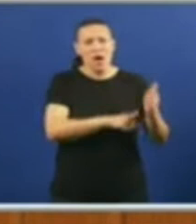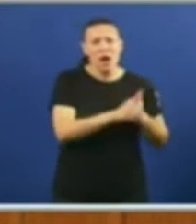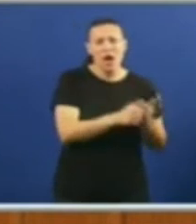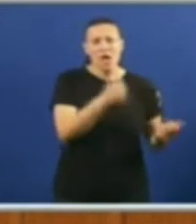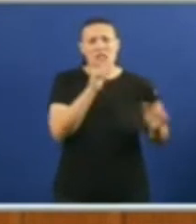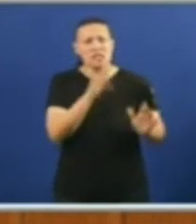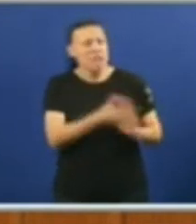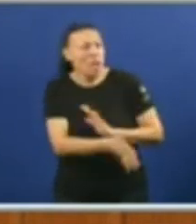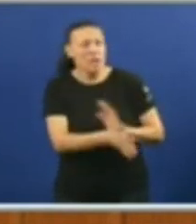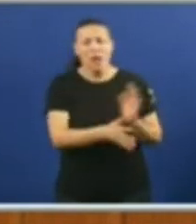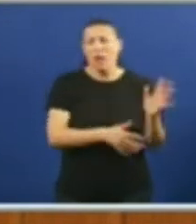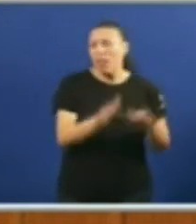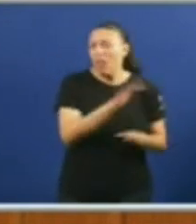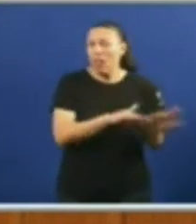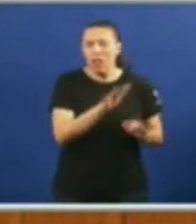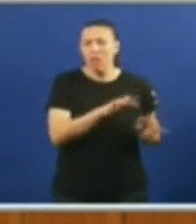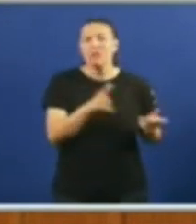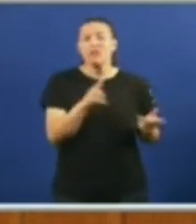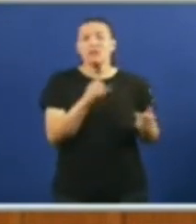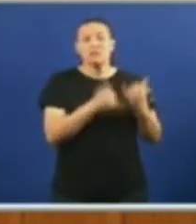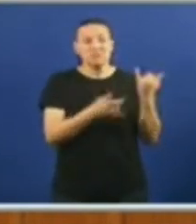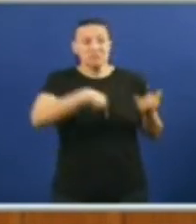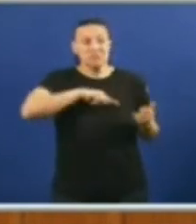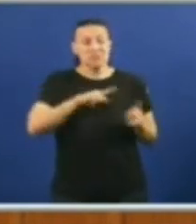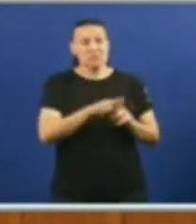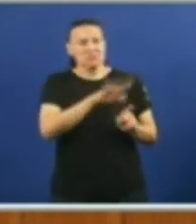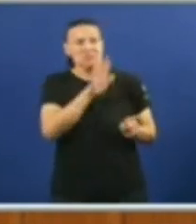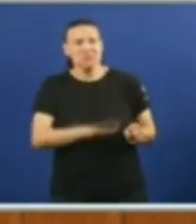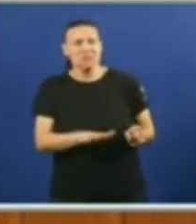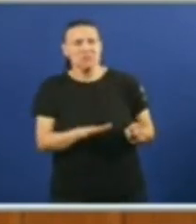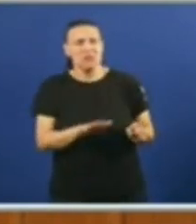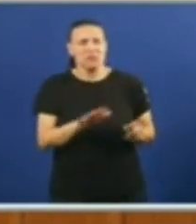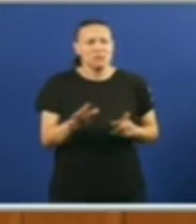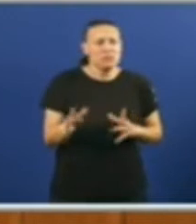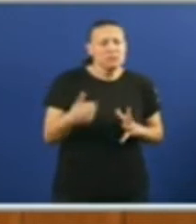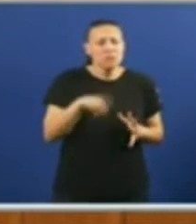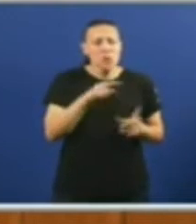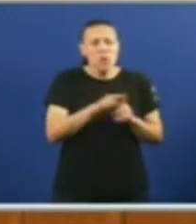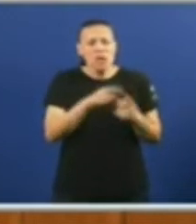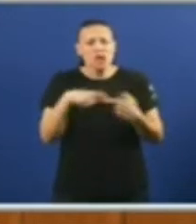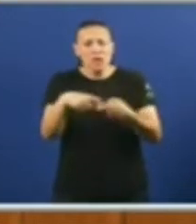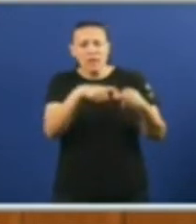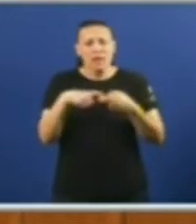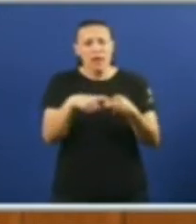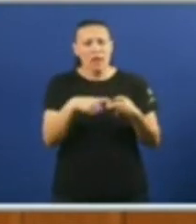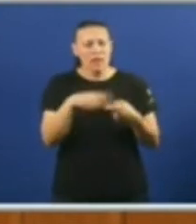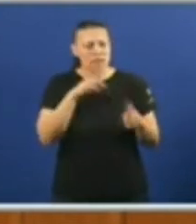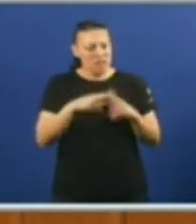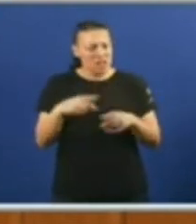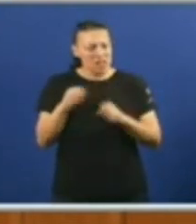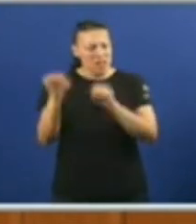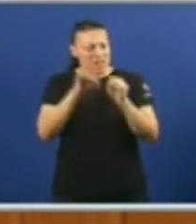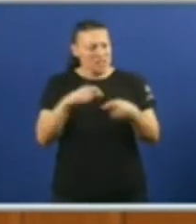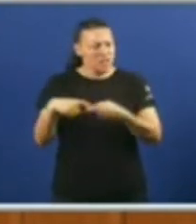o Partido Popular. Desde logo, a nós parécenos que non é solidaridade o que está defendendo o